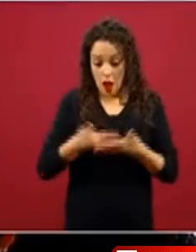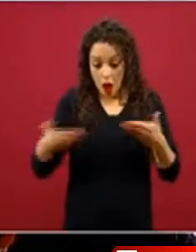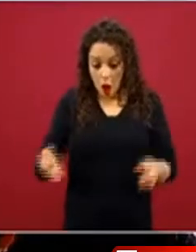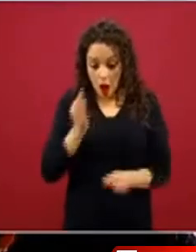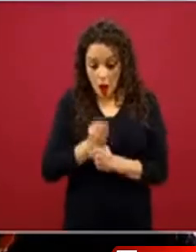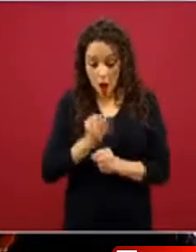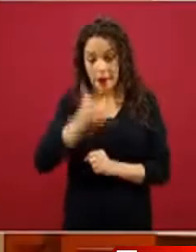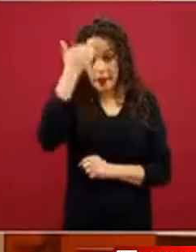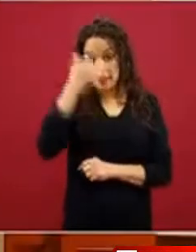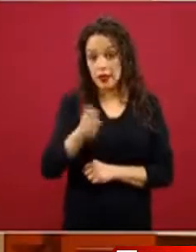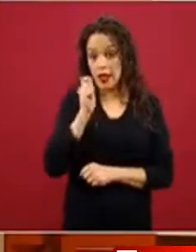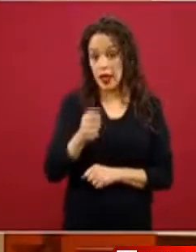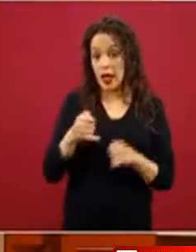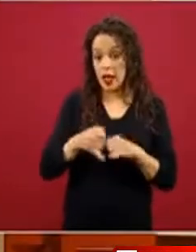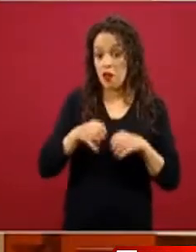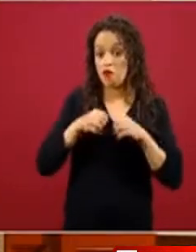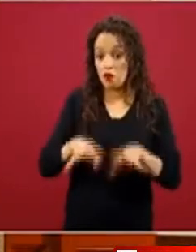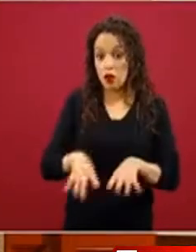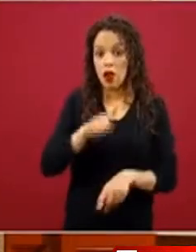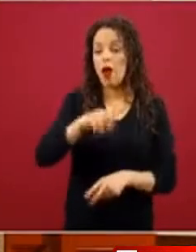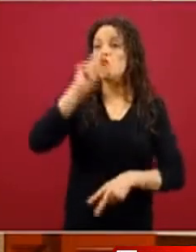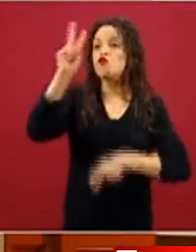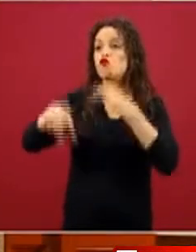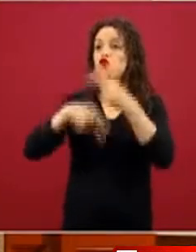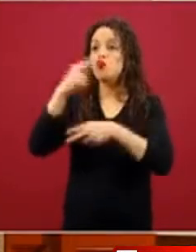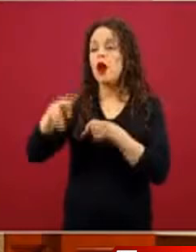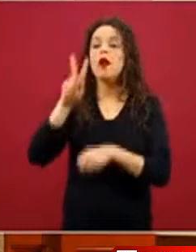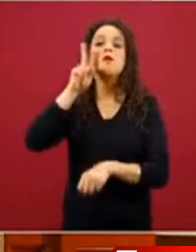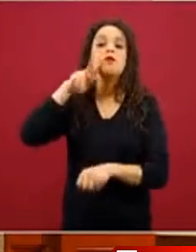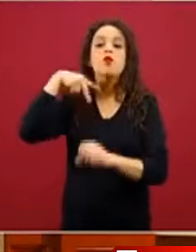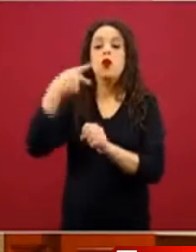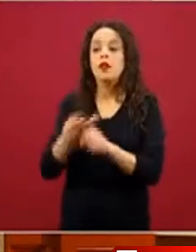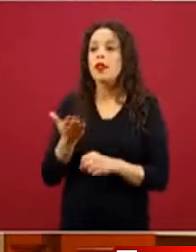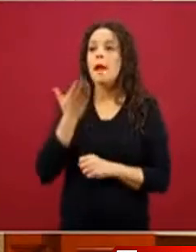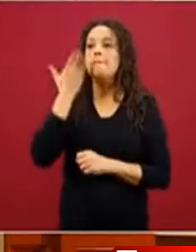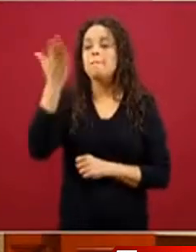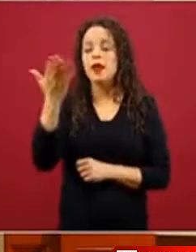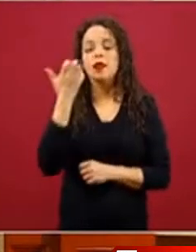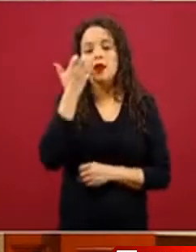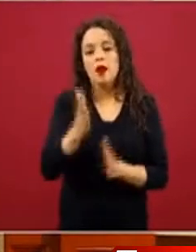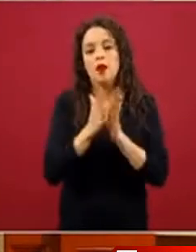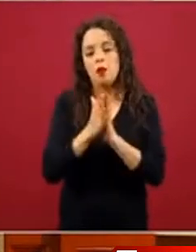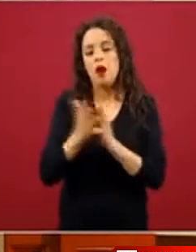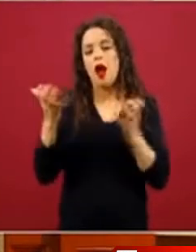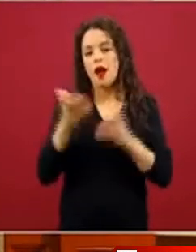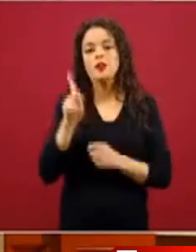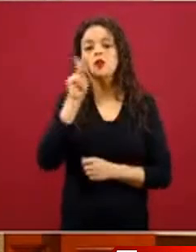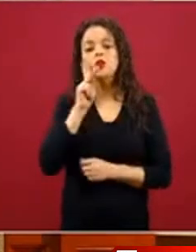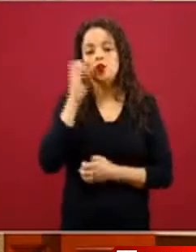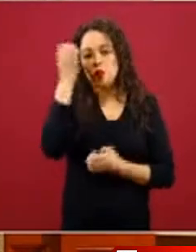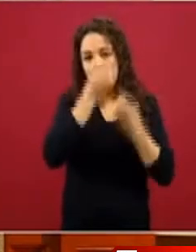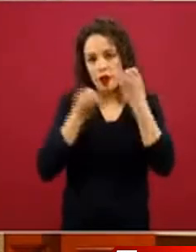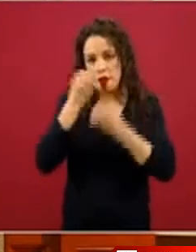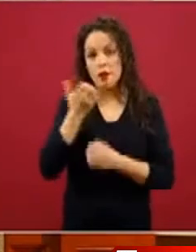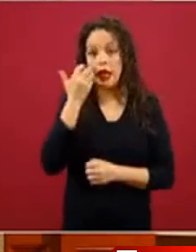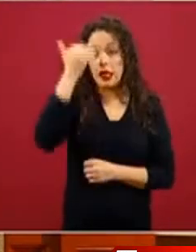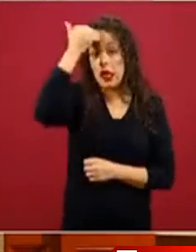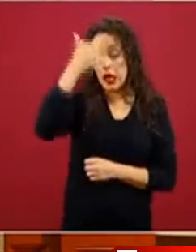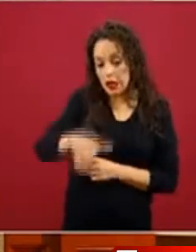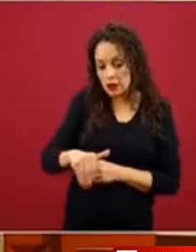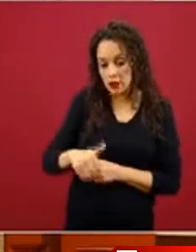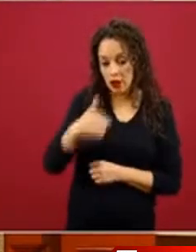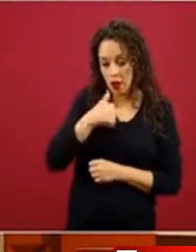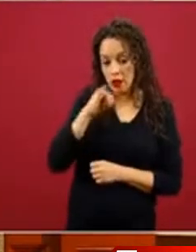su información, fueron a demandar la prueba por voluntad propia, por iniciativa propia, es decir, querían saber si tenían o